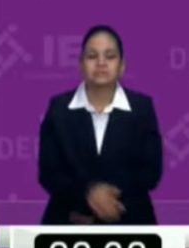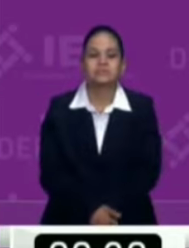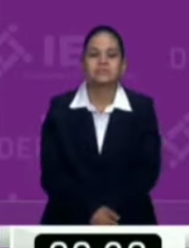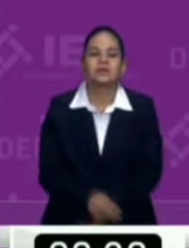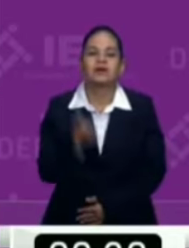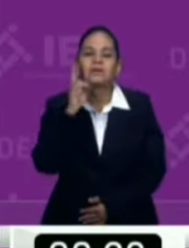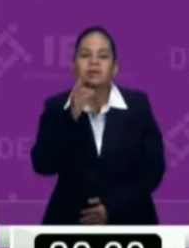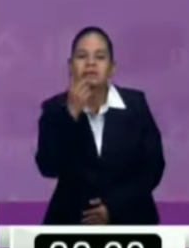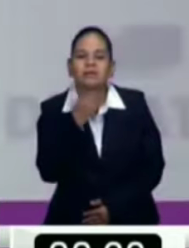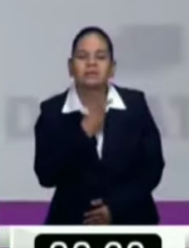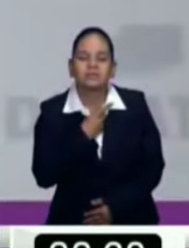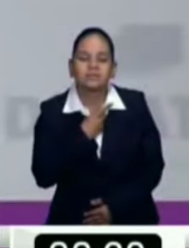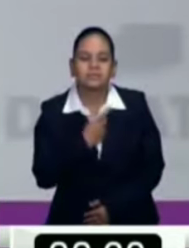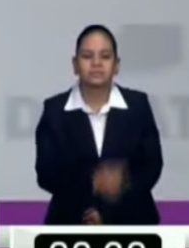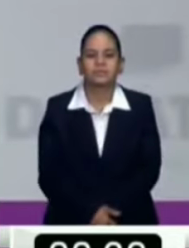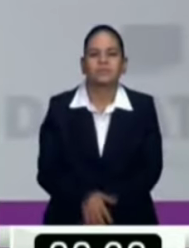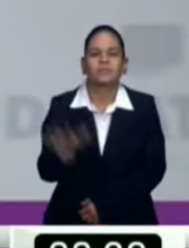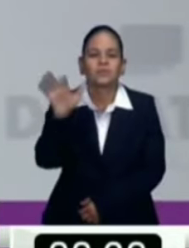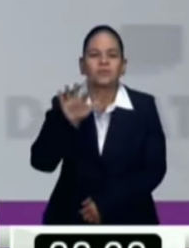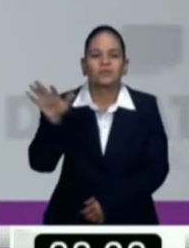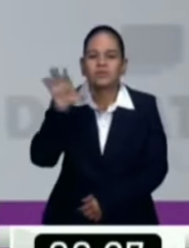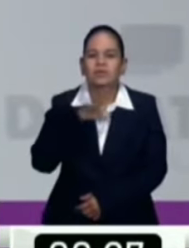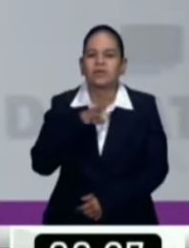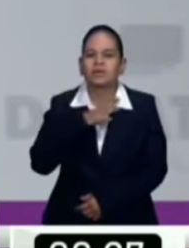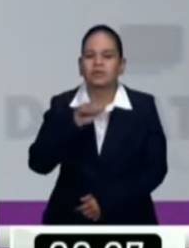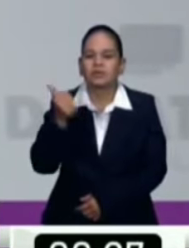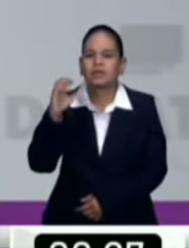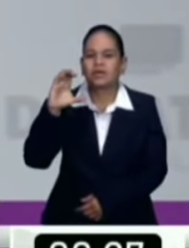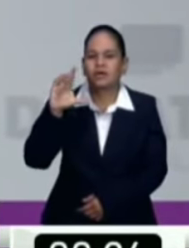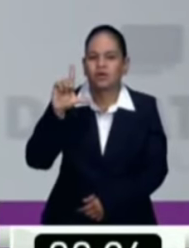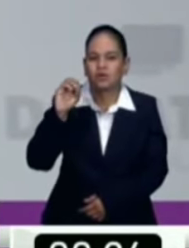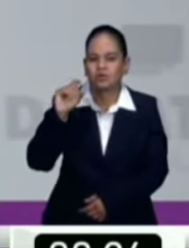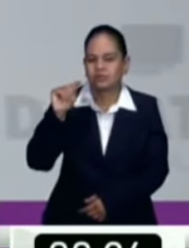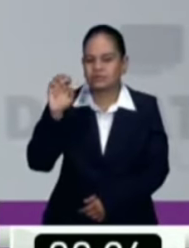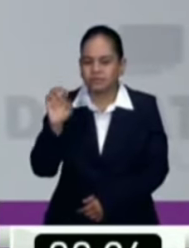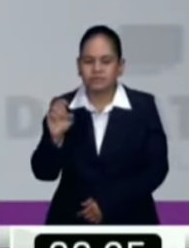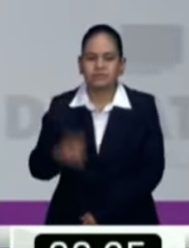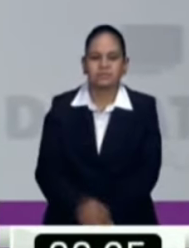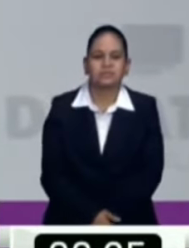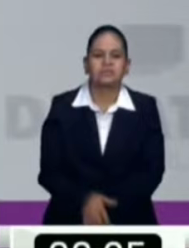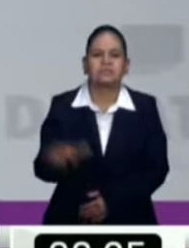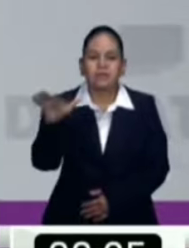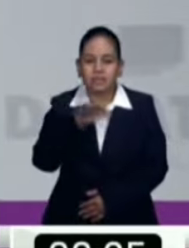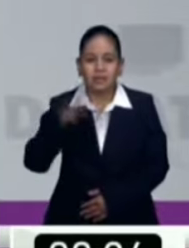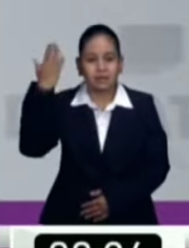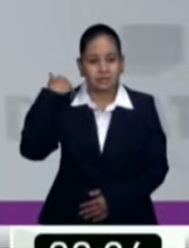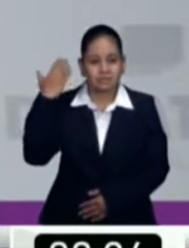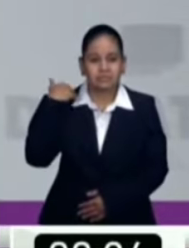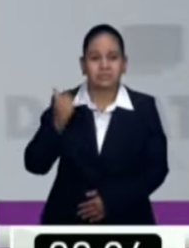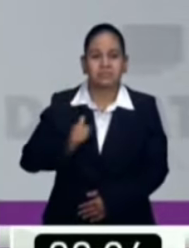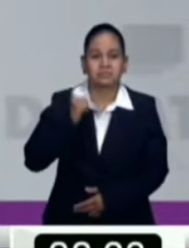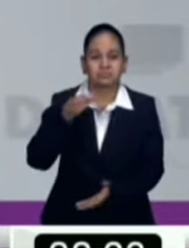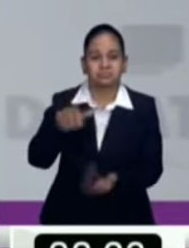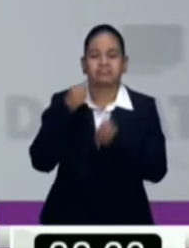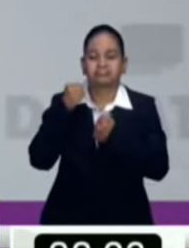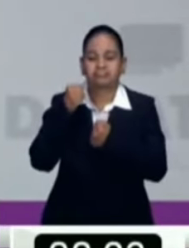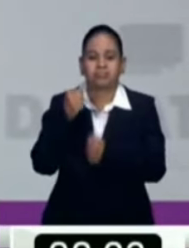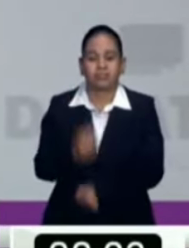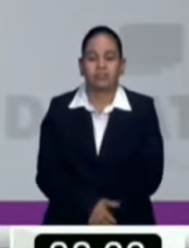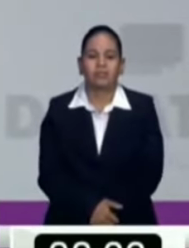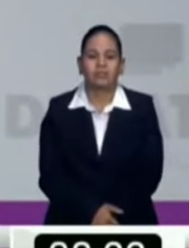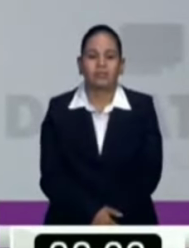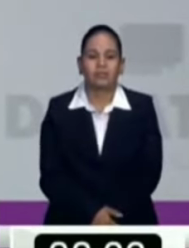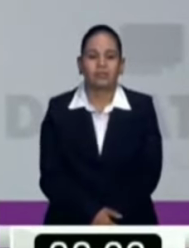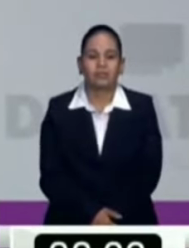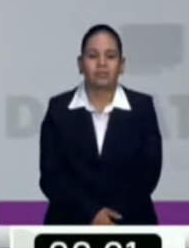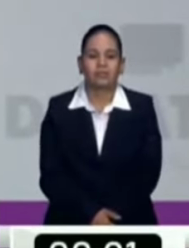lavadora de Cloete, que usted se adjudicó en contubernio con Luis de Pablo, Jorge Leipen, que